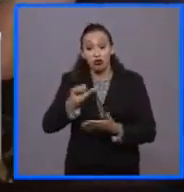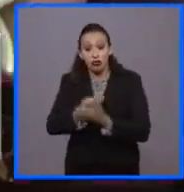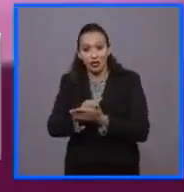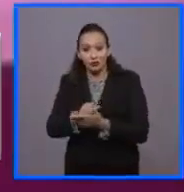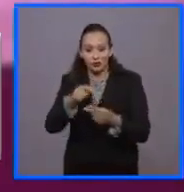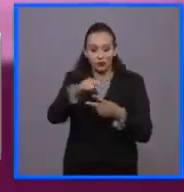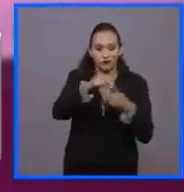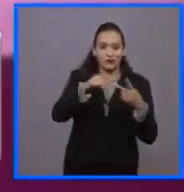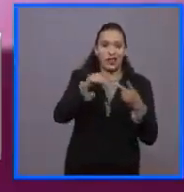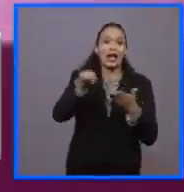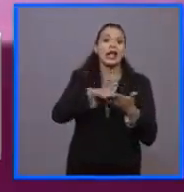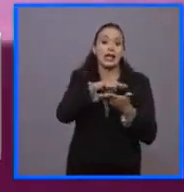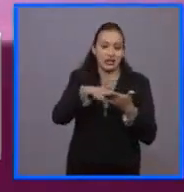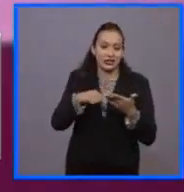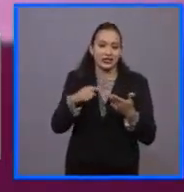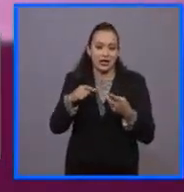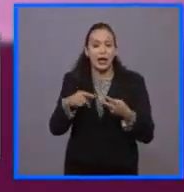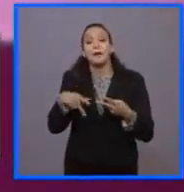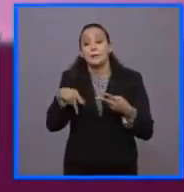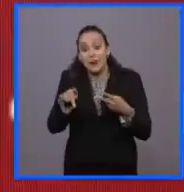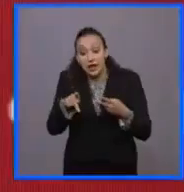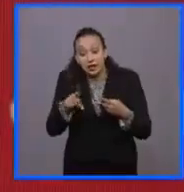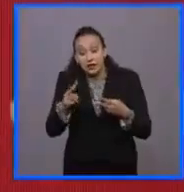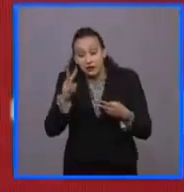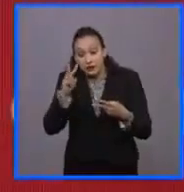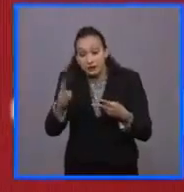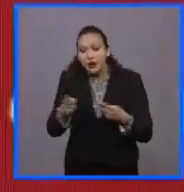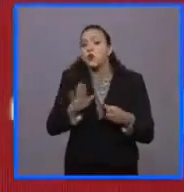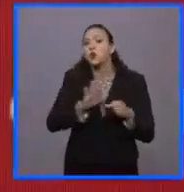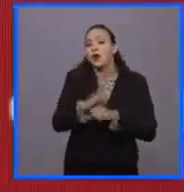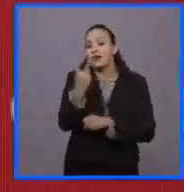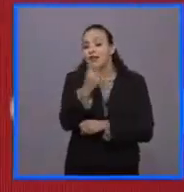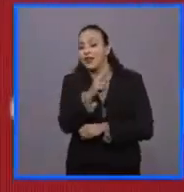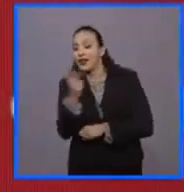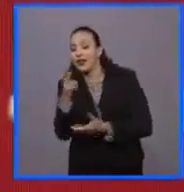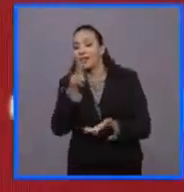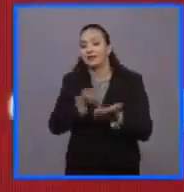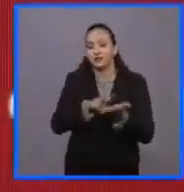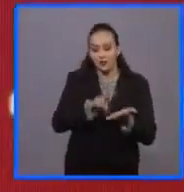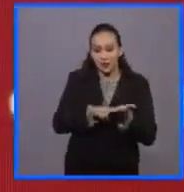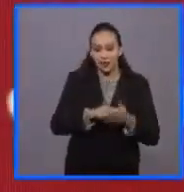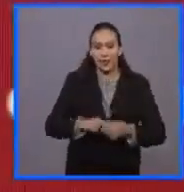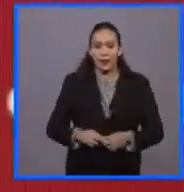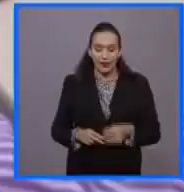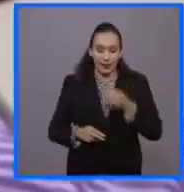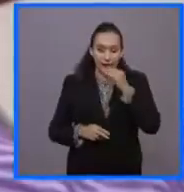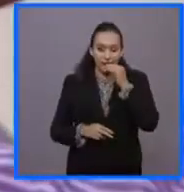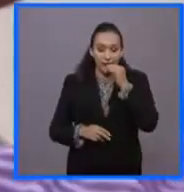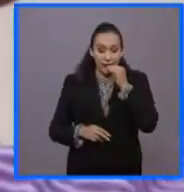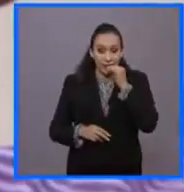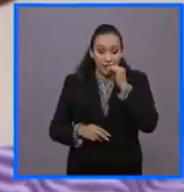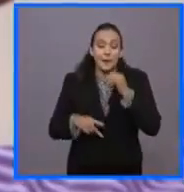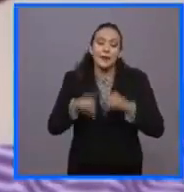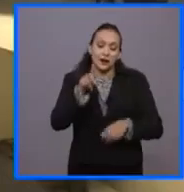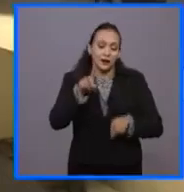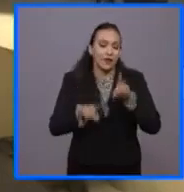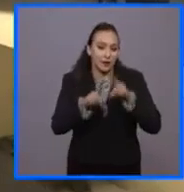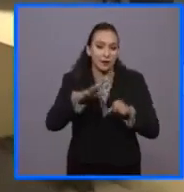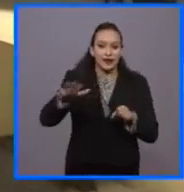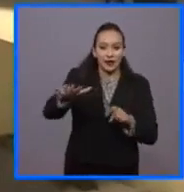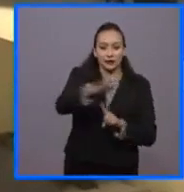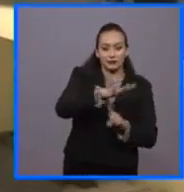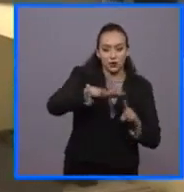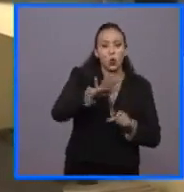salvo en las excepciones mencionadas, pueden prevalecer ambos documentos. Esto con el fin de no desconocer la filiación